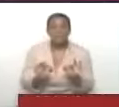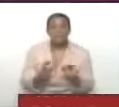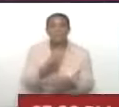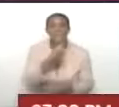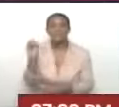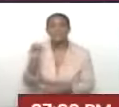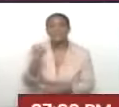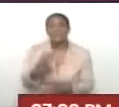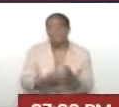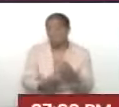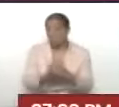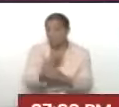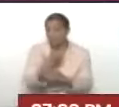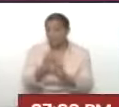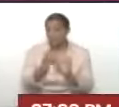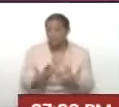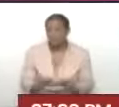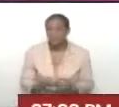mayo.